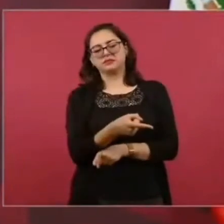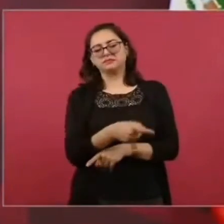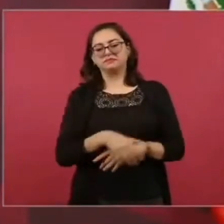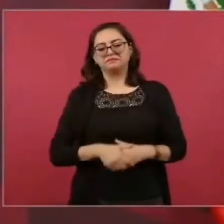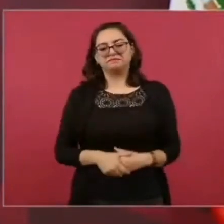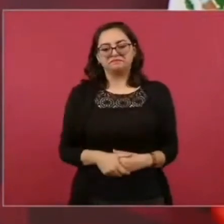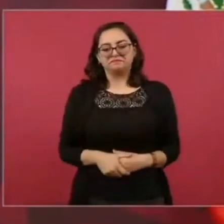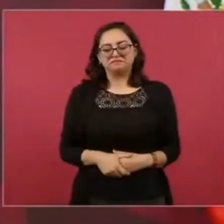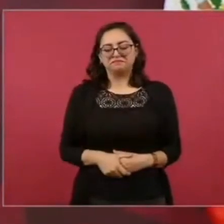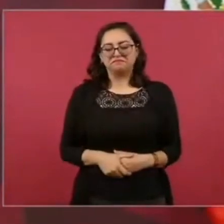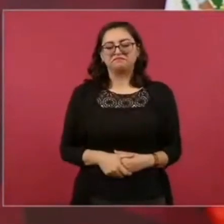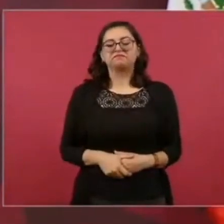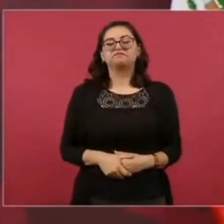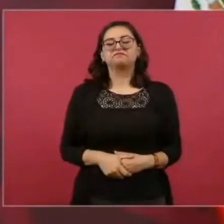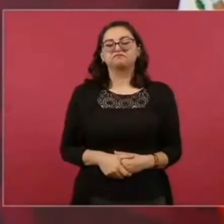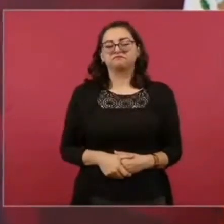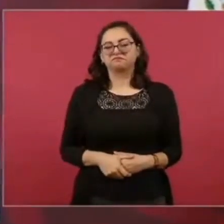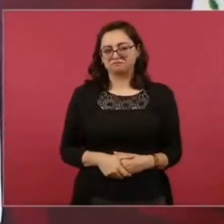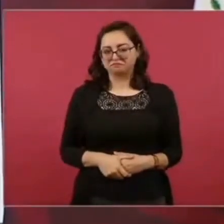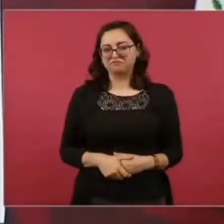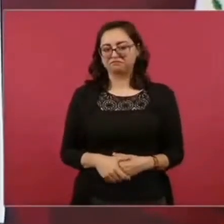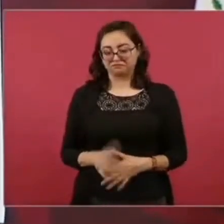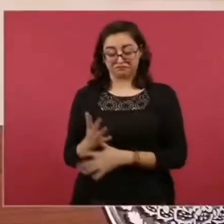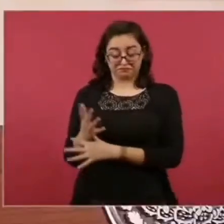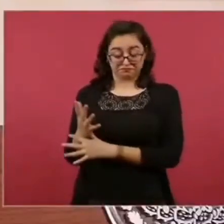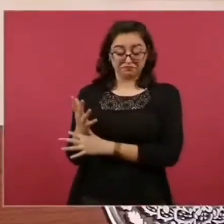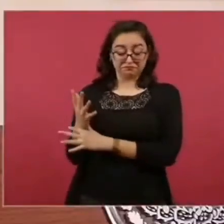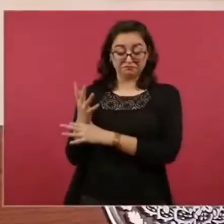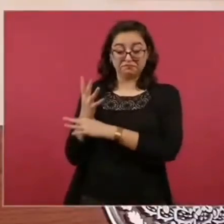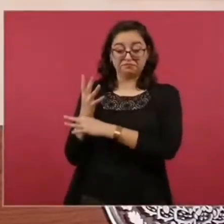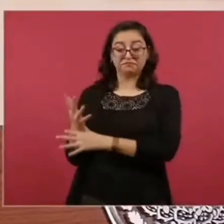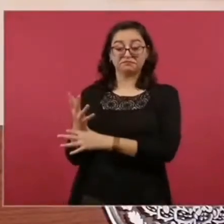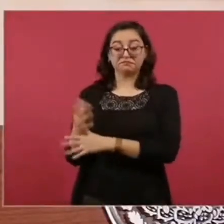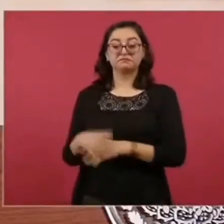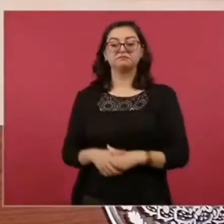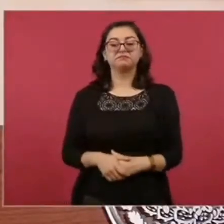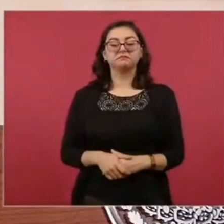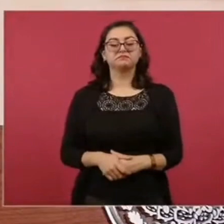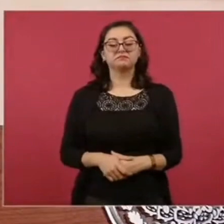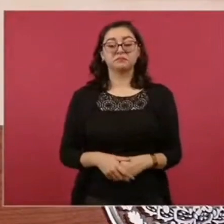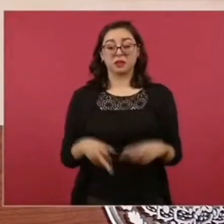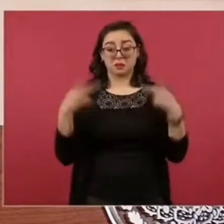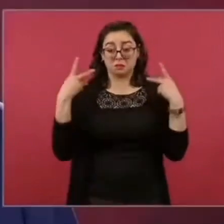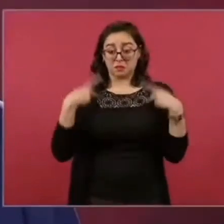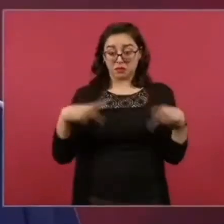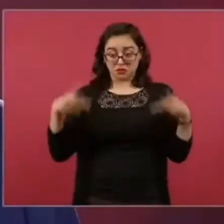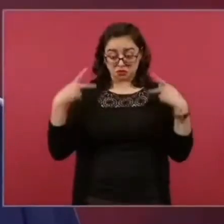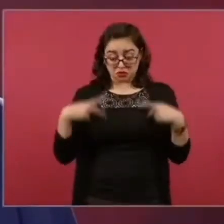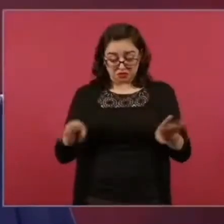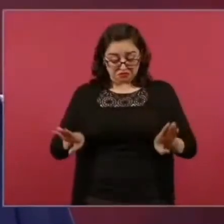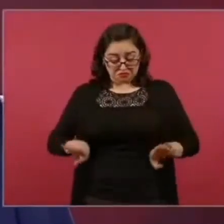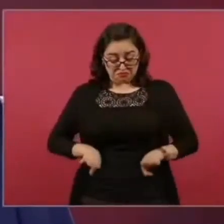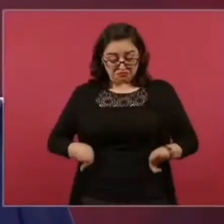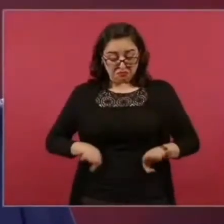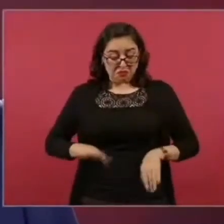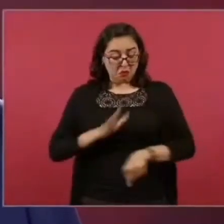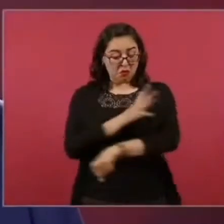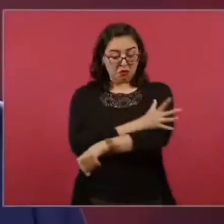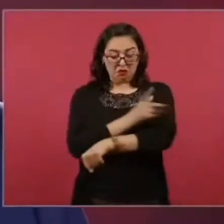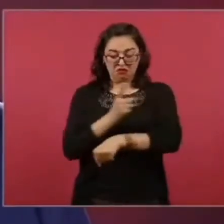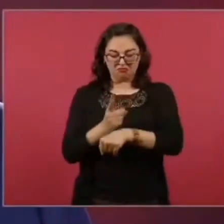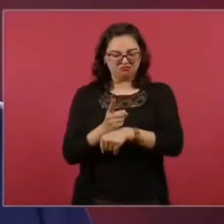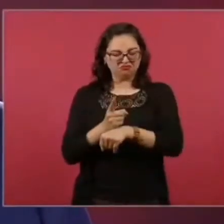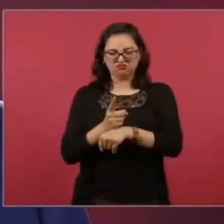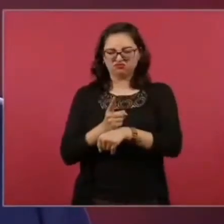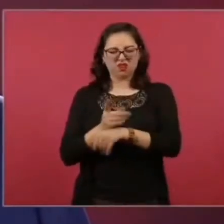No cabe duda, dice Bielinsky, que cuando alguien se entrega por entero a la